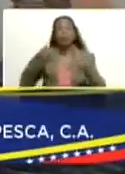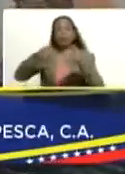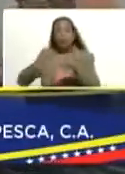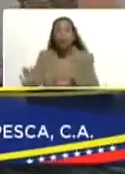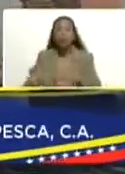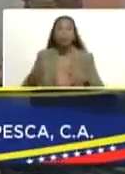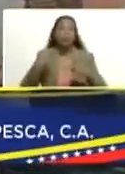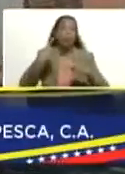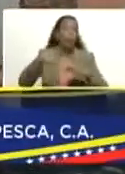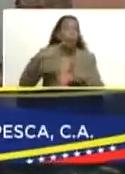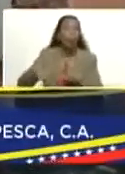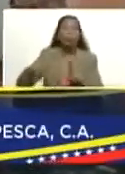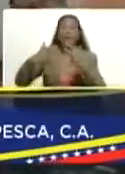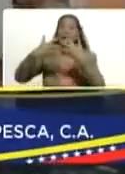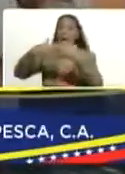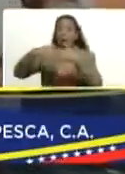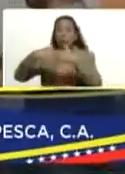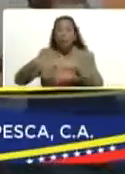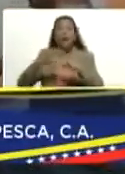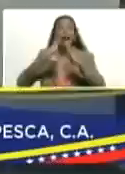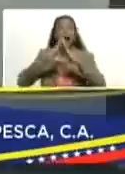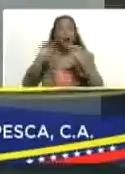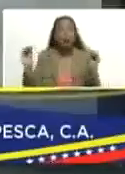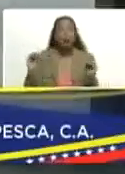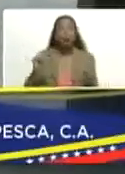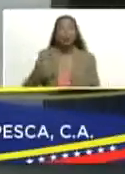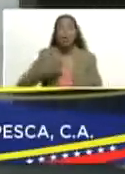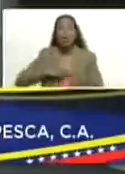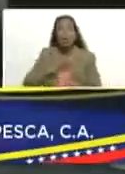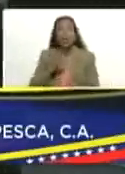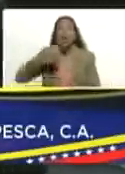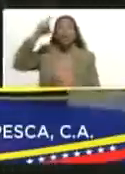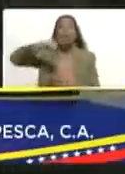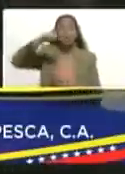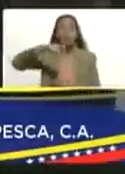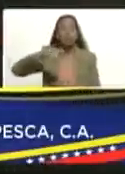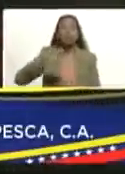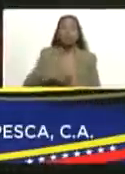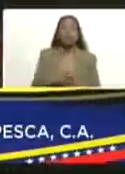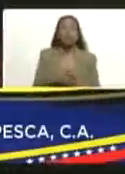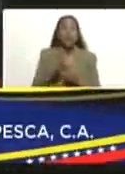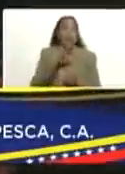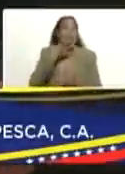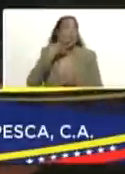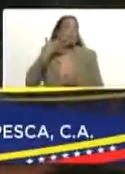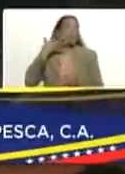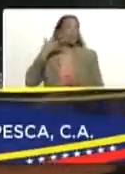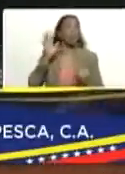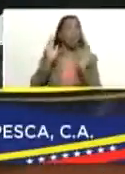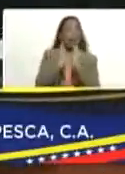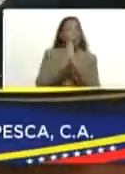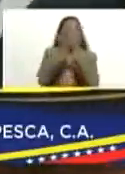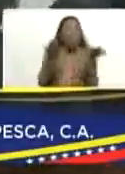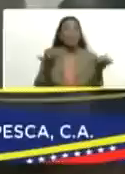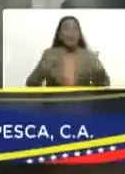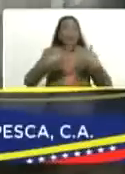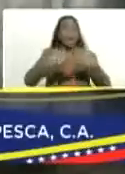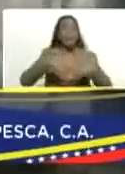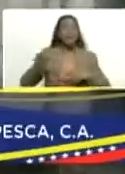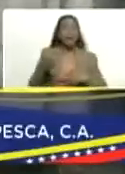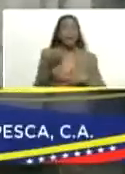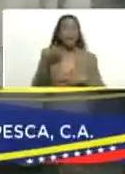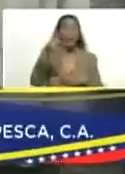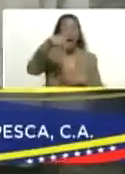nuestra pesca industrial y a todos los que lo necesiten. Gran orgullo tenemos nosotros de mostrar esto